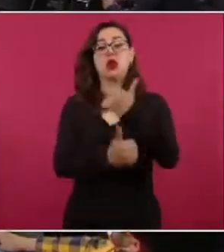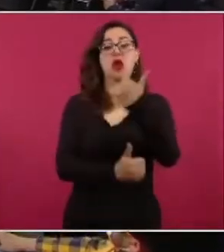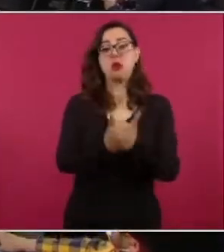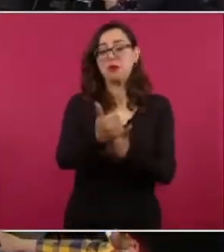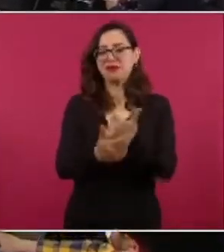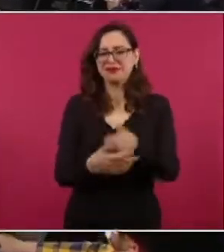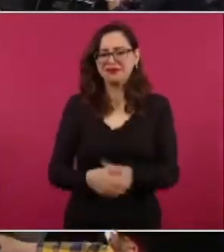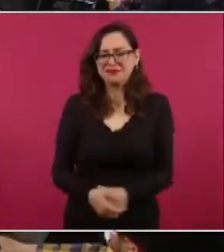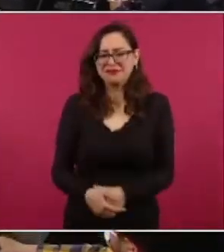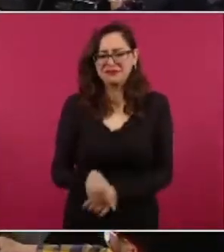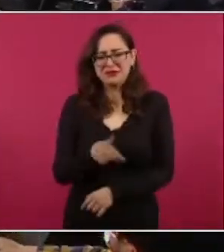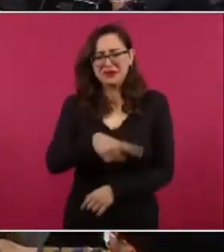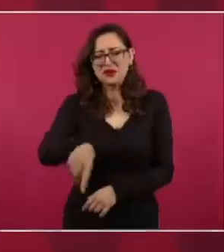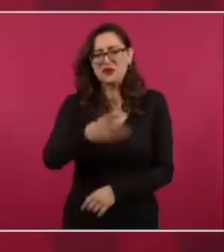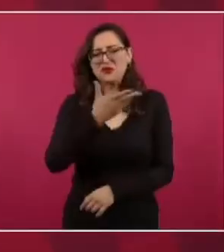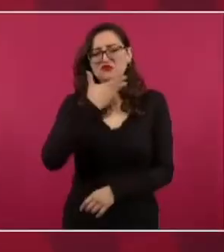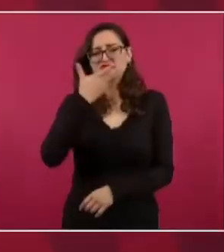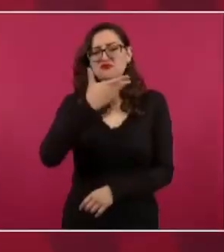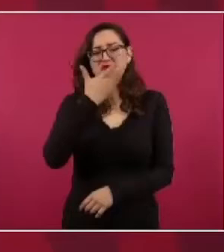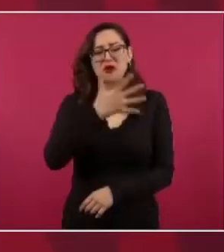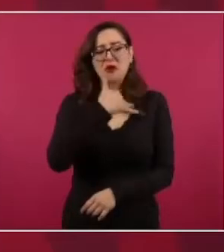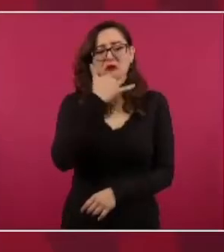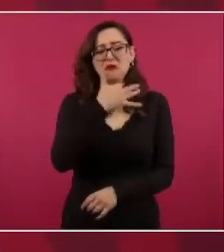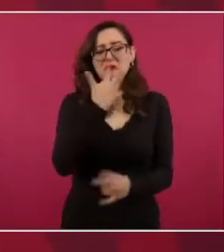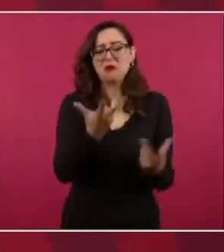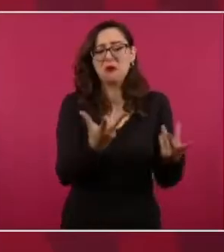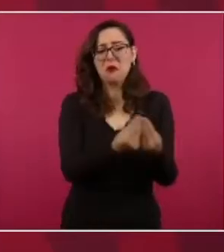de los corruptos